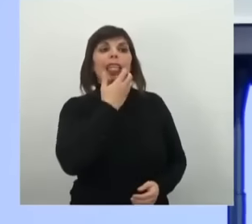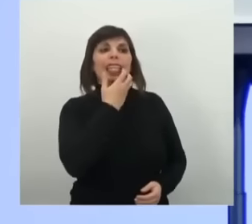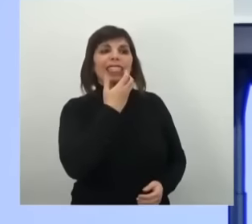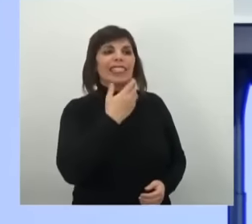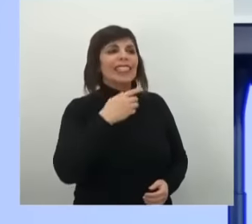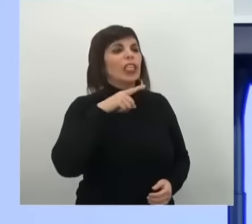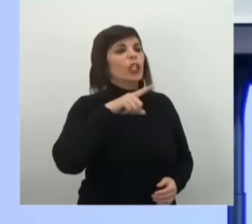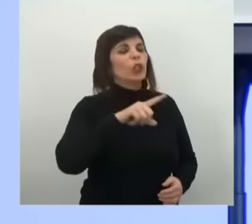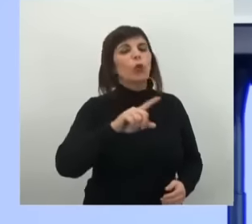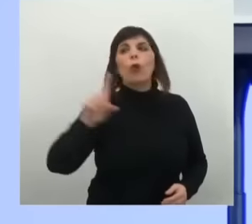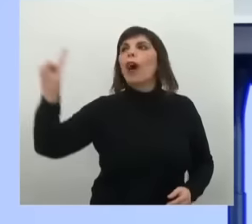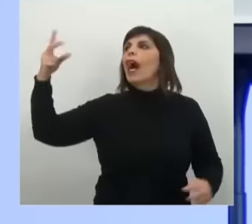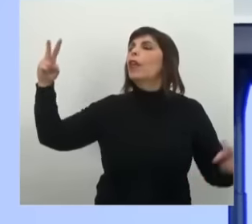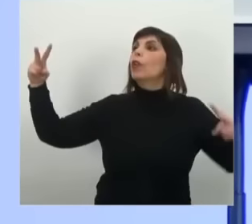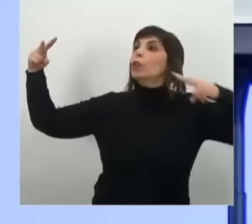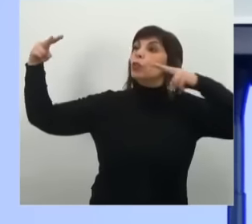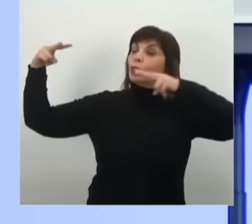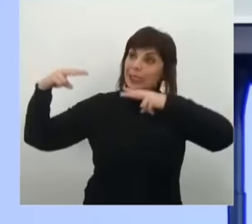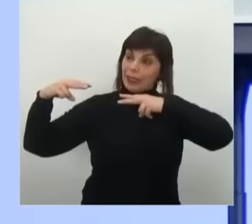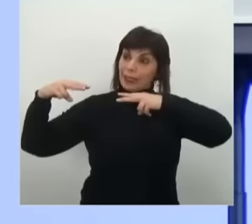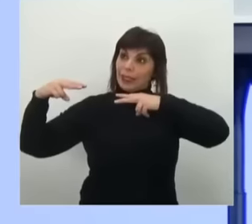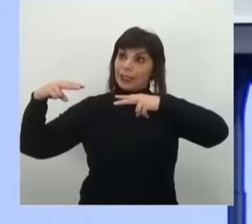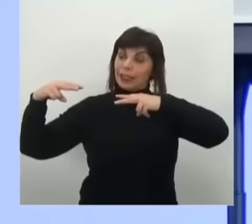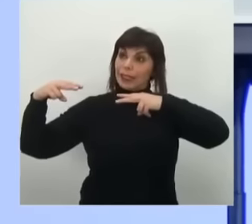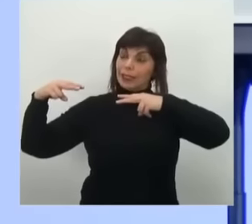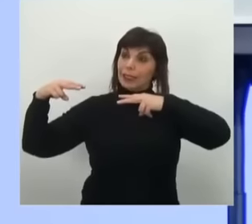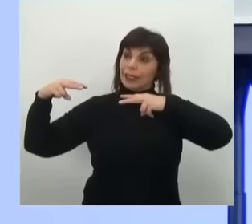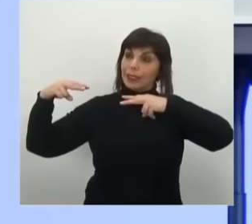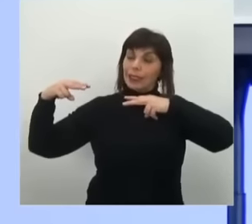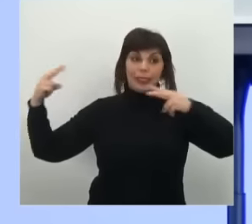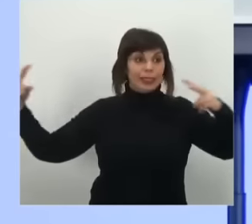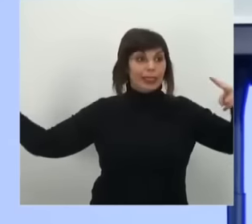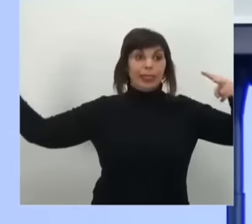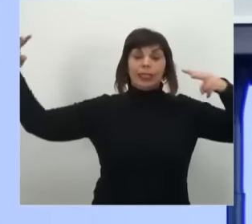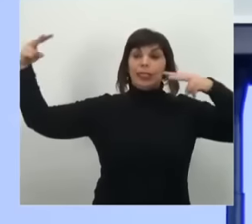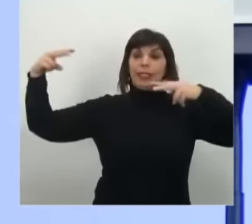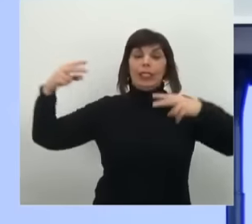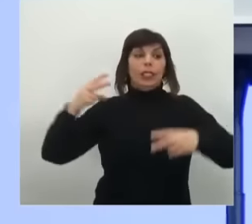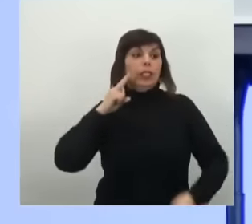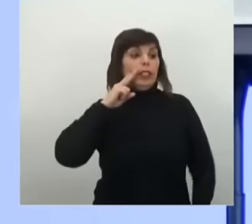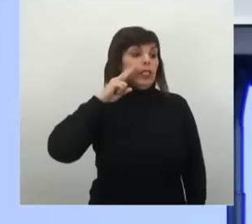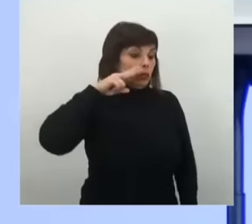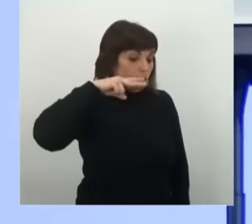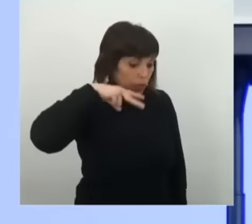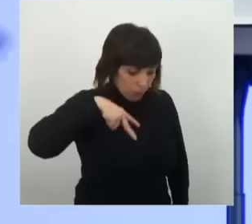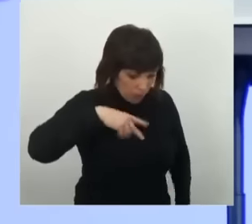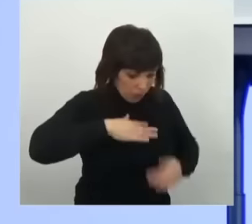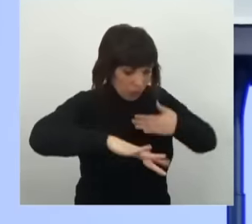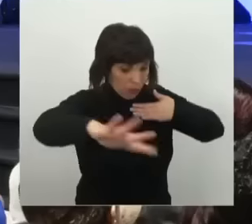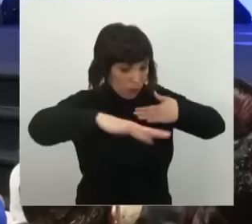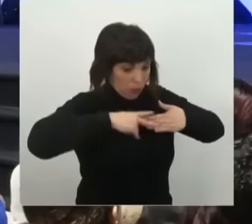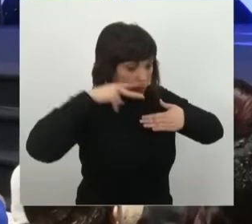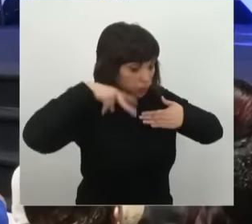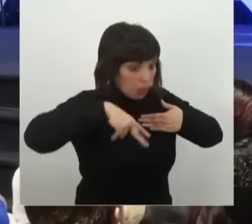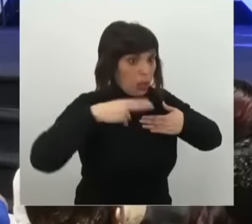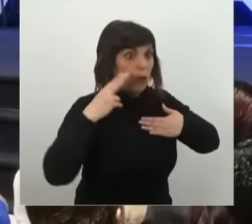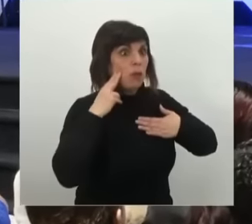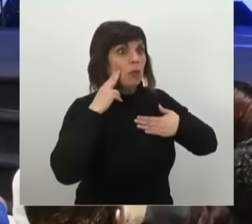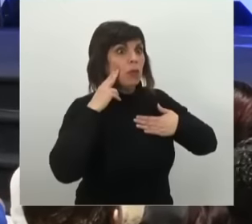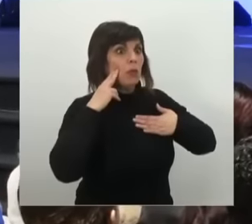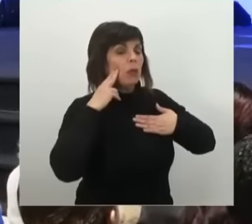observando que el maestro le estaba esperando del otro lado fijo sin mirar hacia abajo al miedo que le estaba amenazando él iba a llegar